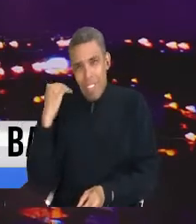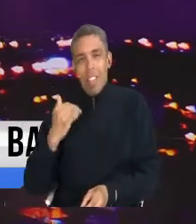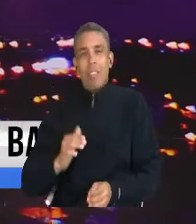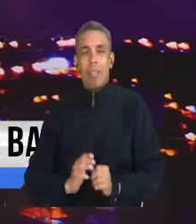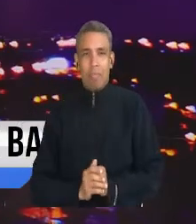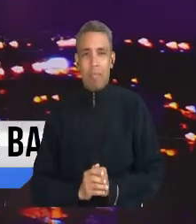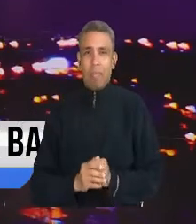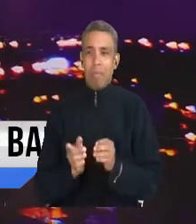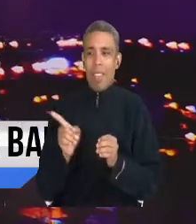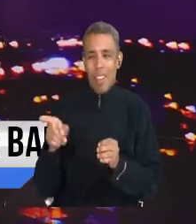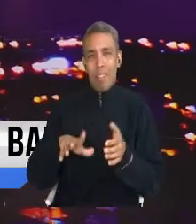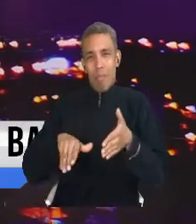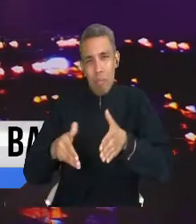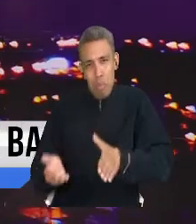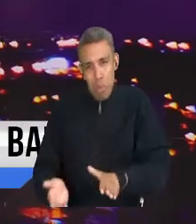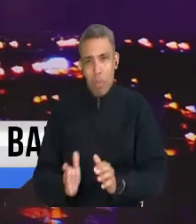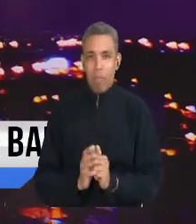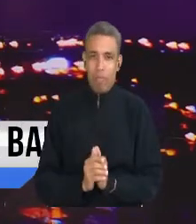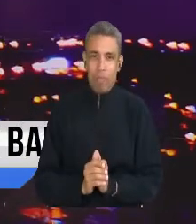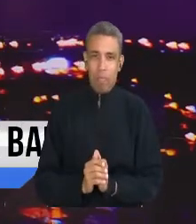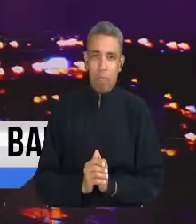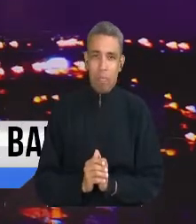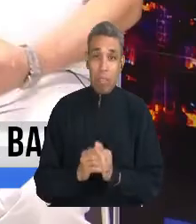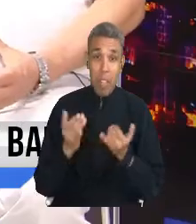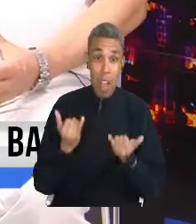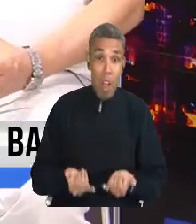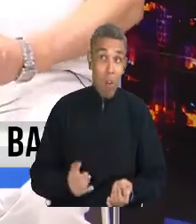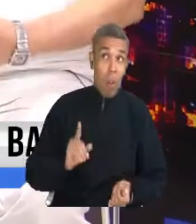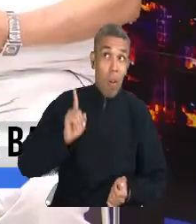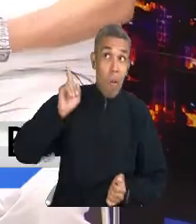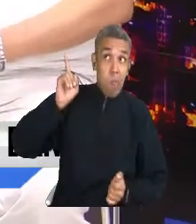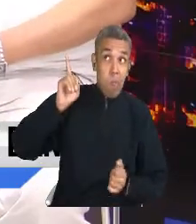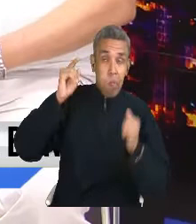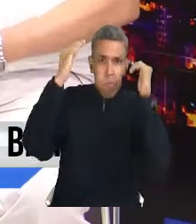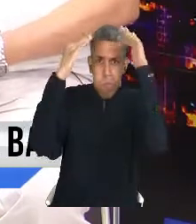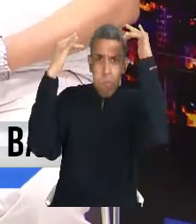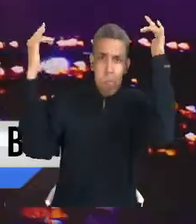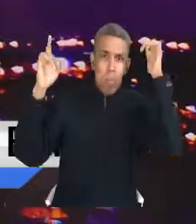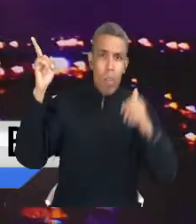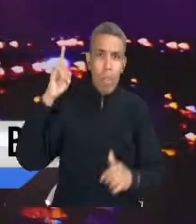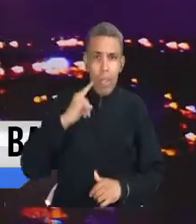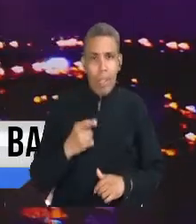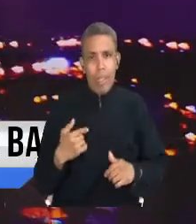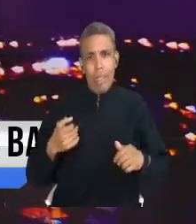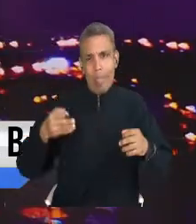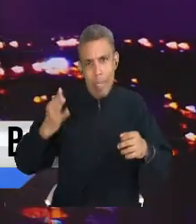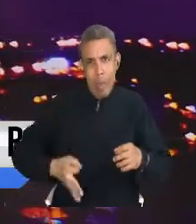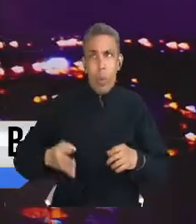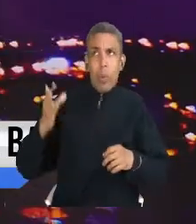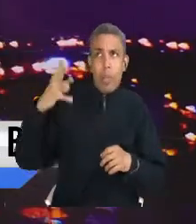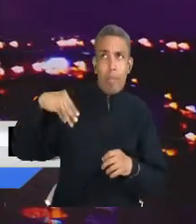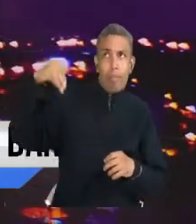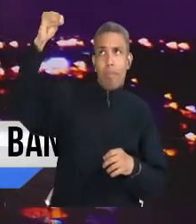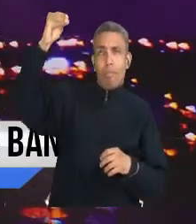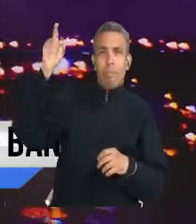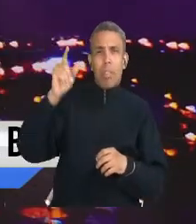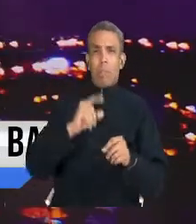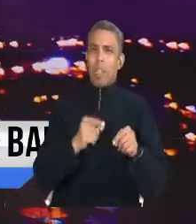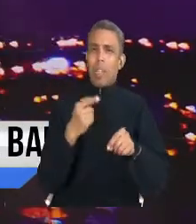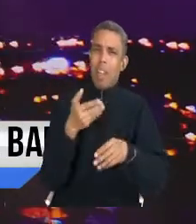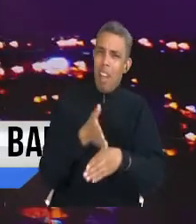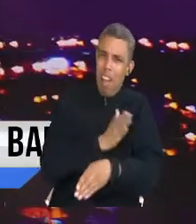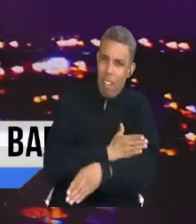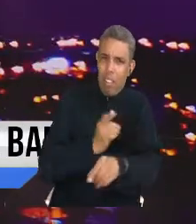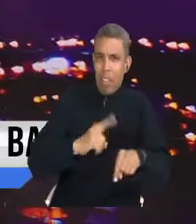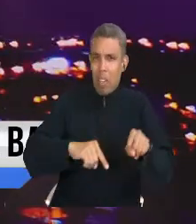cielo, sabiendo que allá pues estará con Esparragosa, con José Mesa, todos esos amantes del folclore,